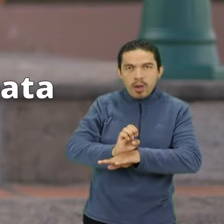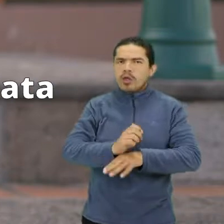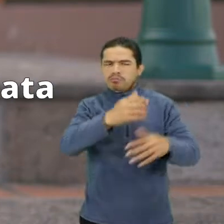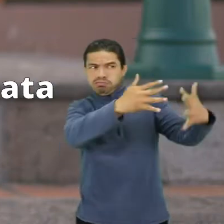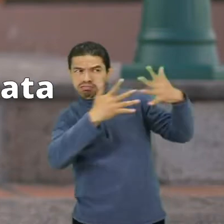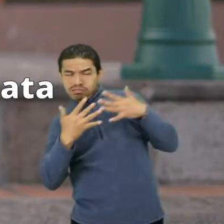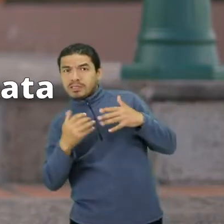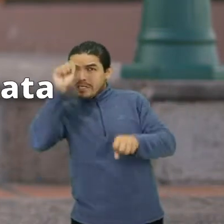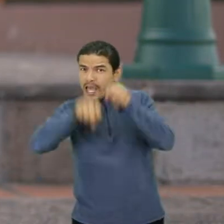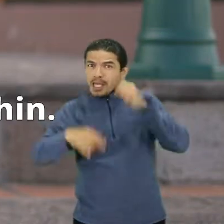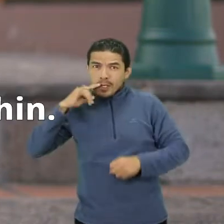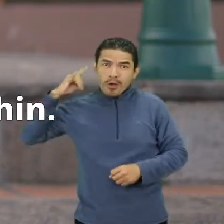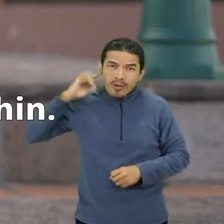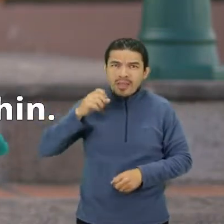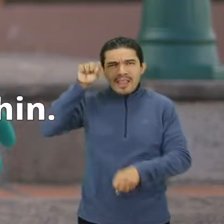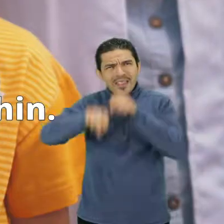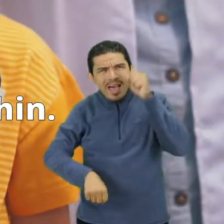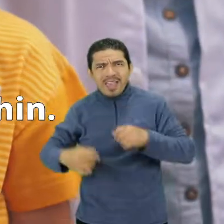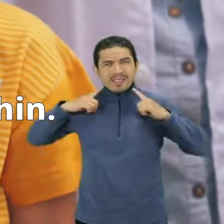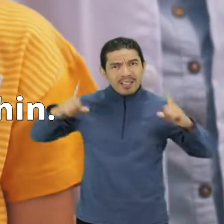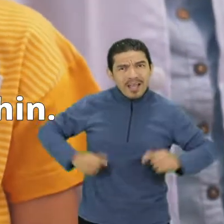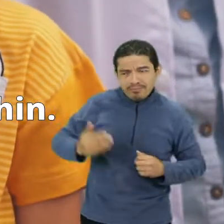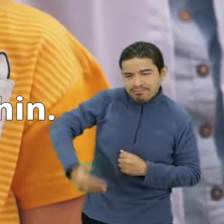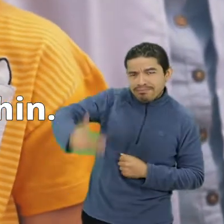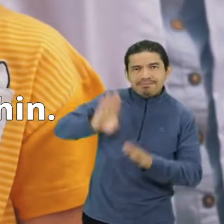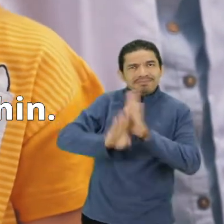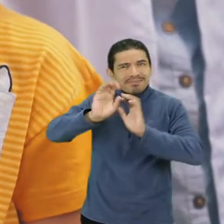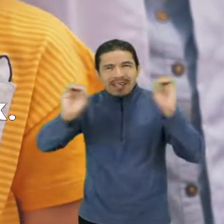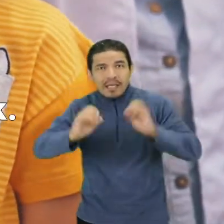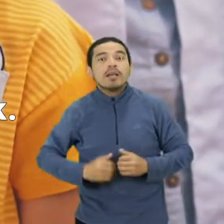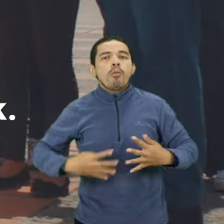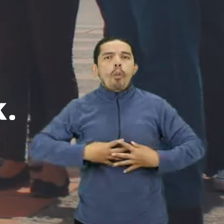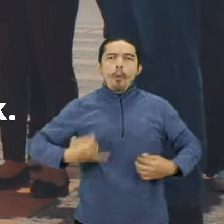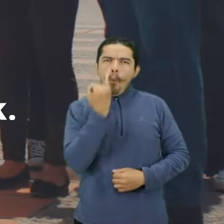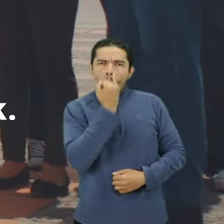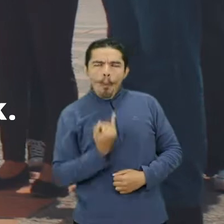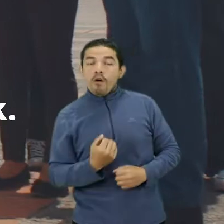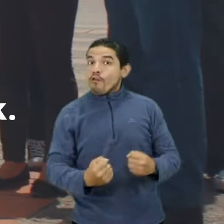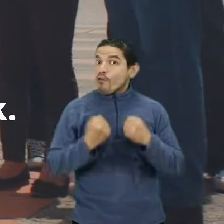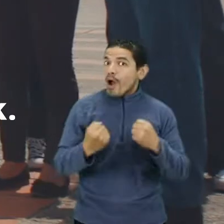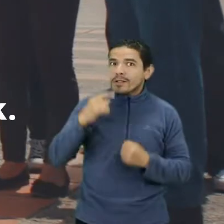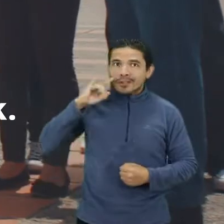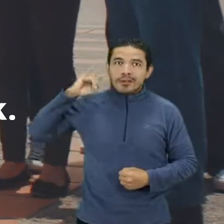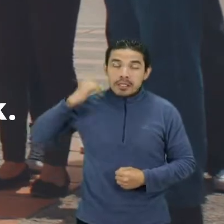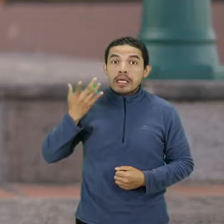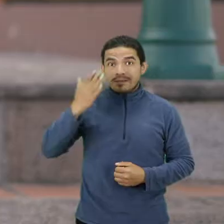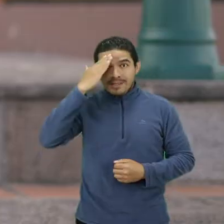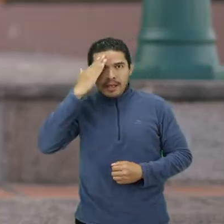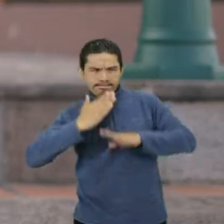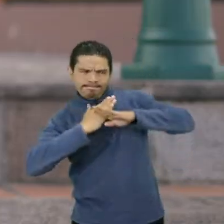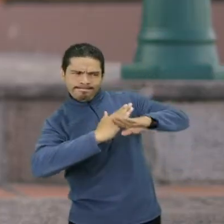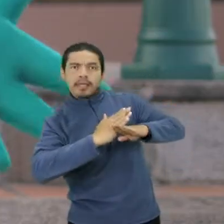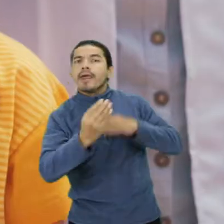un mal que hace daño a los niños afectando su salud crecimiento y desarrollo la desnutrición crónica infantil si